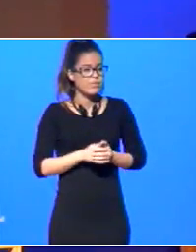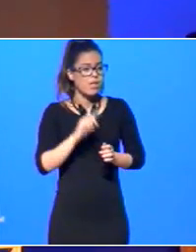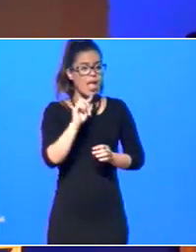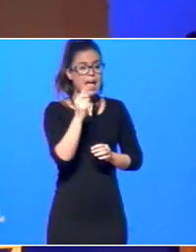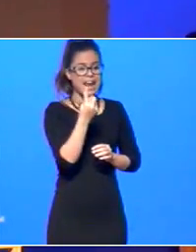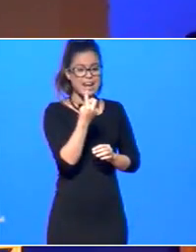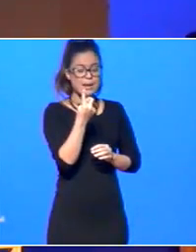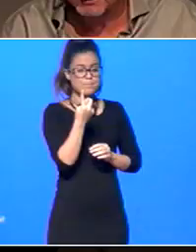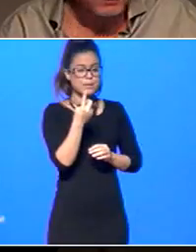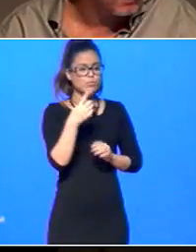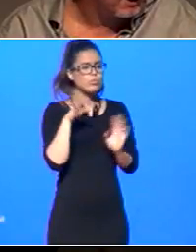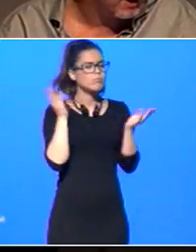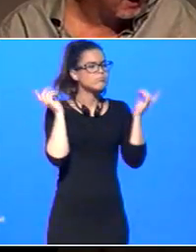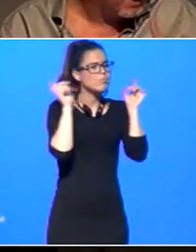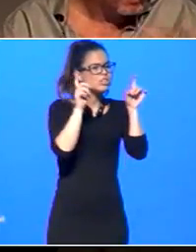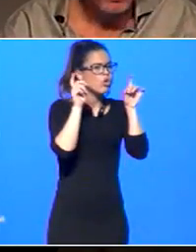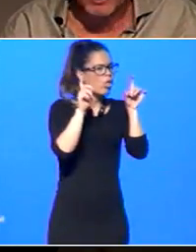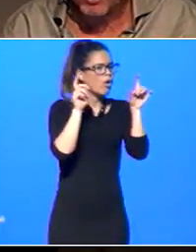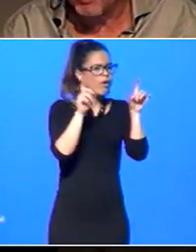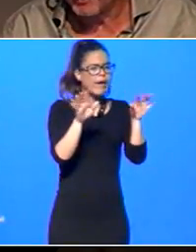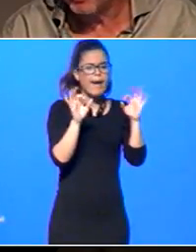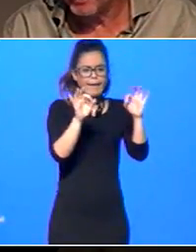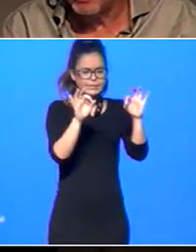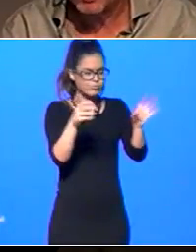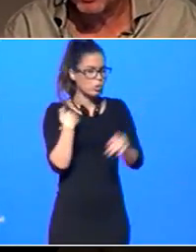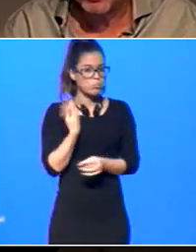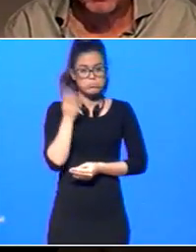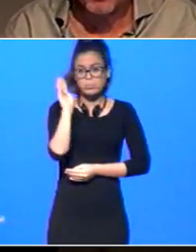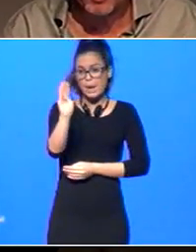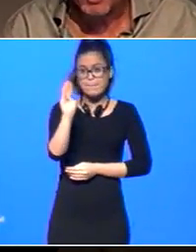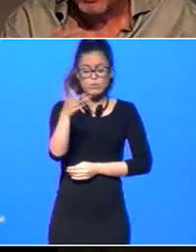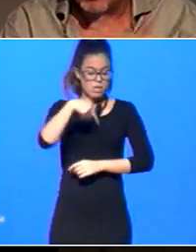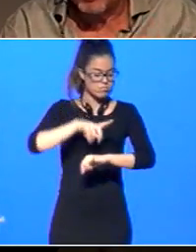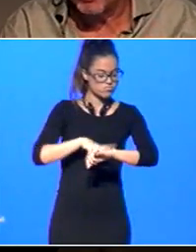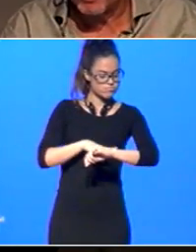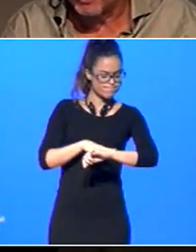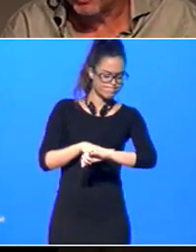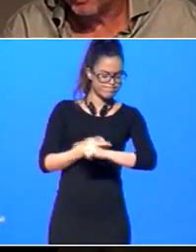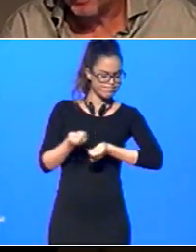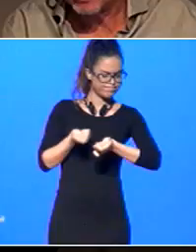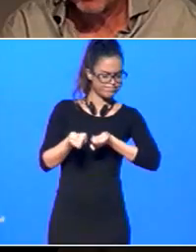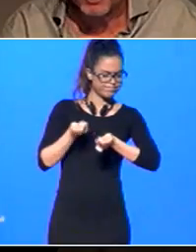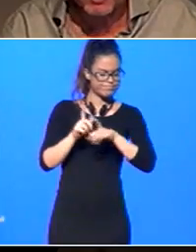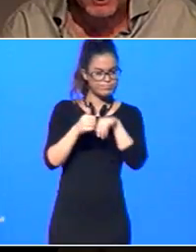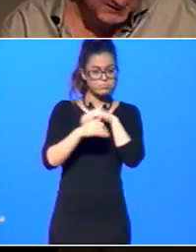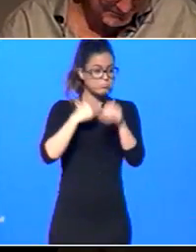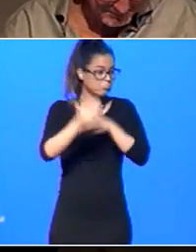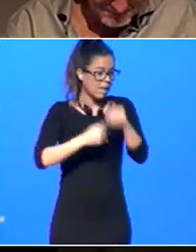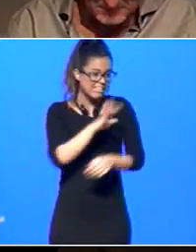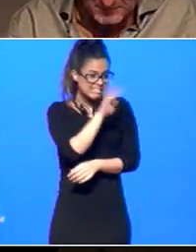pregunta. La metodología será así de sencilla. Yo les lanzo una pregunta, les controlo el tiempo y vamos avanzando. Habrá tres